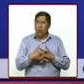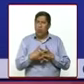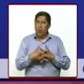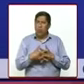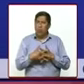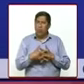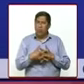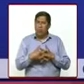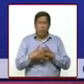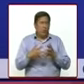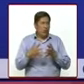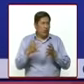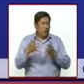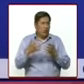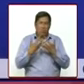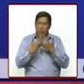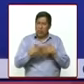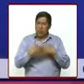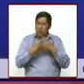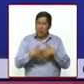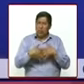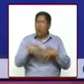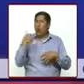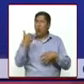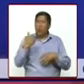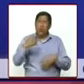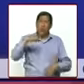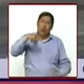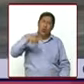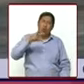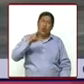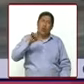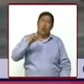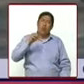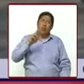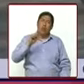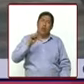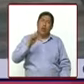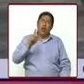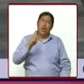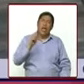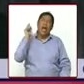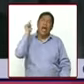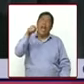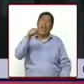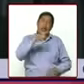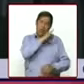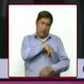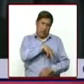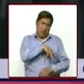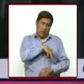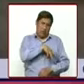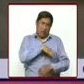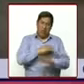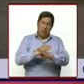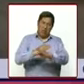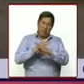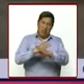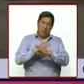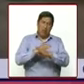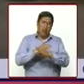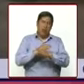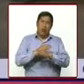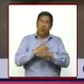de lo que es la empresa Kiborax en lo que es Chile, lo cual al momento no está dejando salir